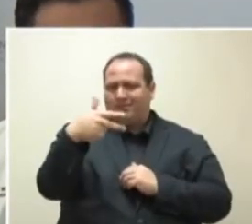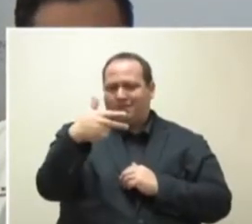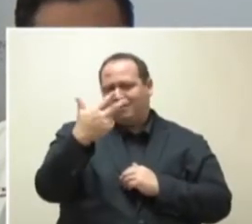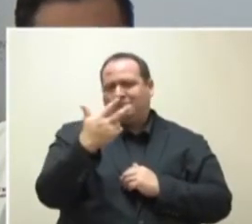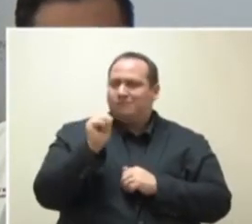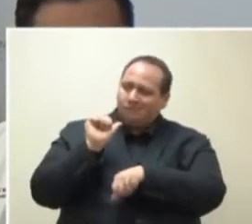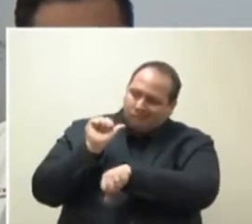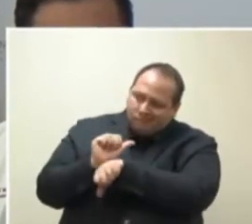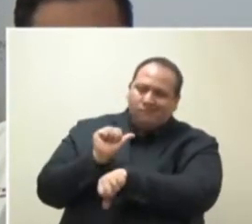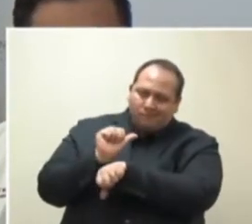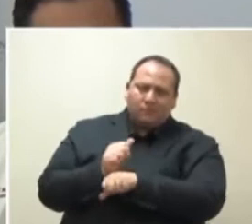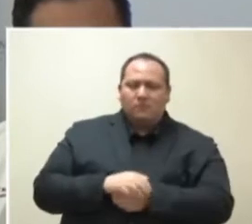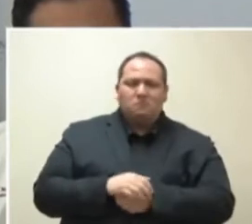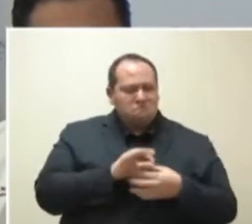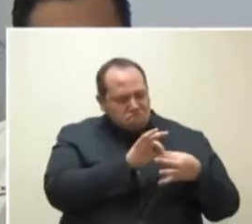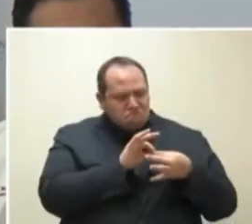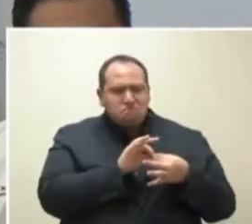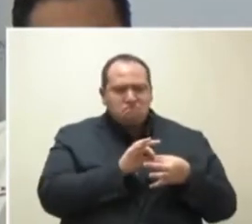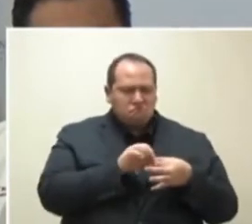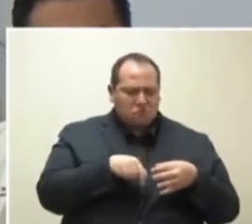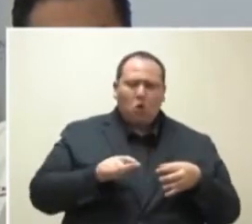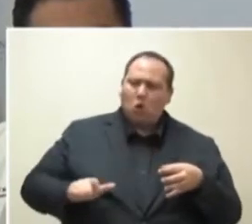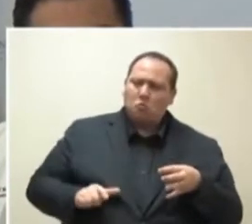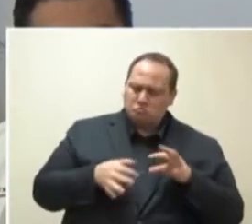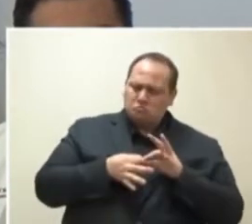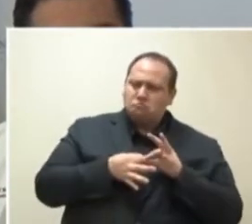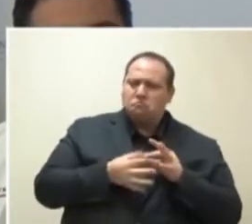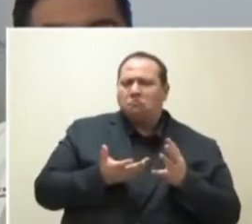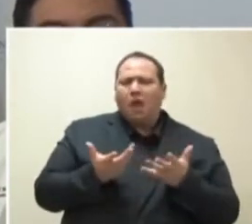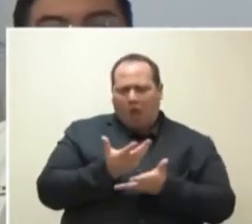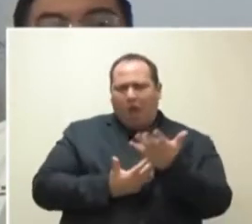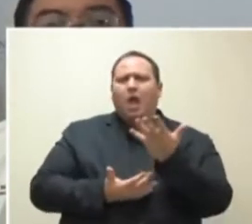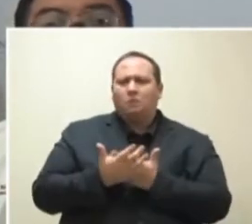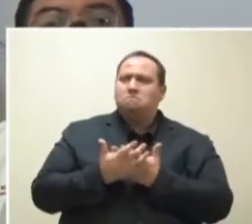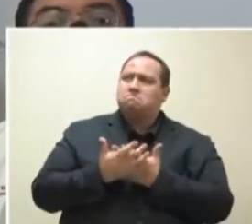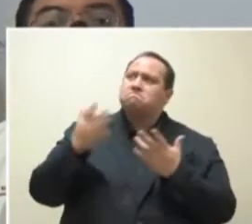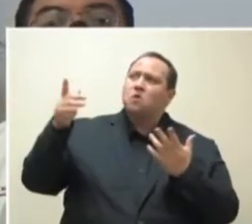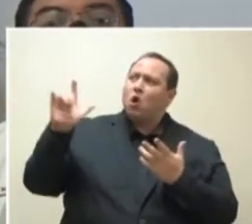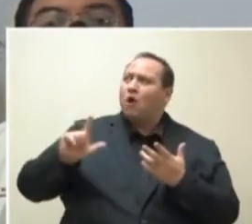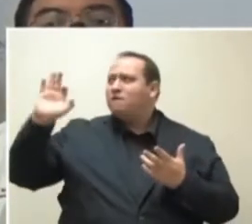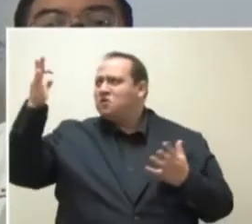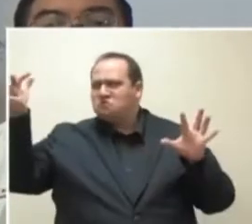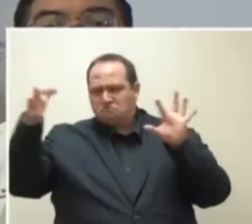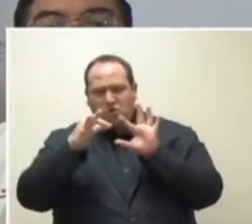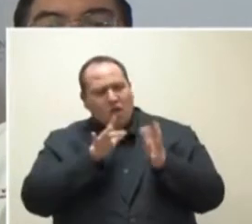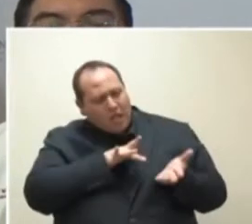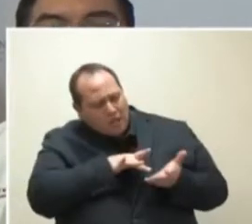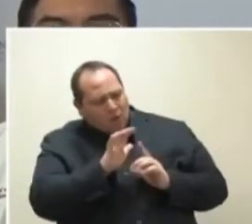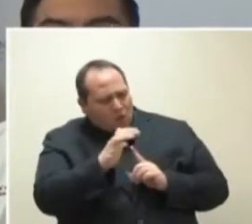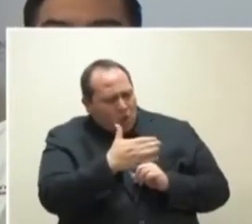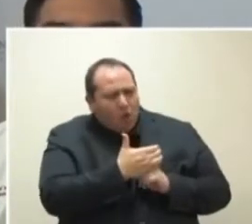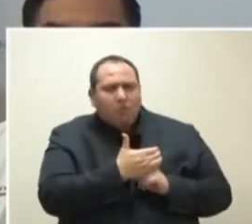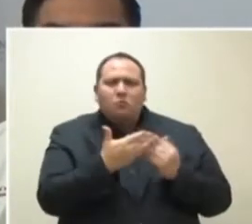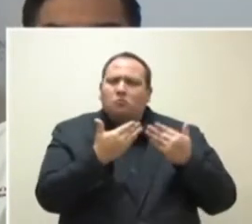¿sí? Con la coadyuvancia y en lo que corresponde a esta administración, se han hecho los enlaces, el apoyo, la facilitación